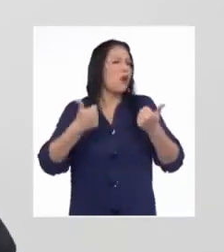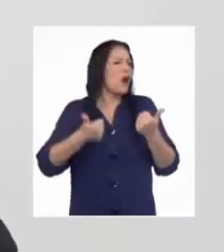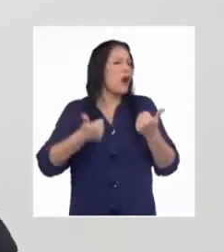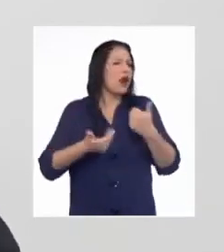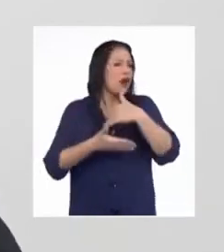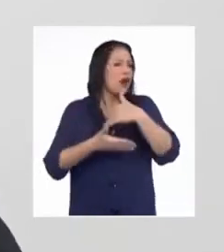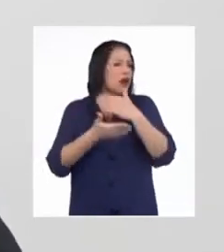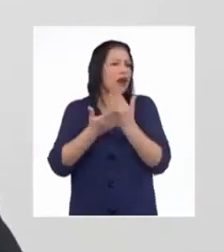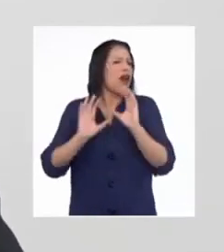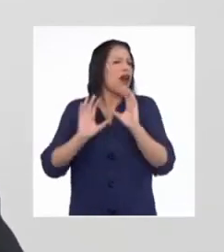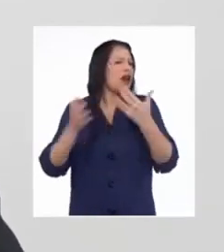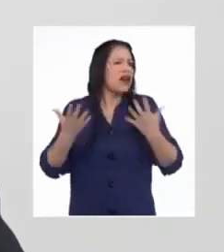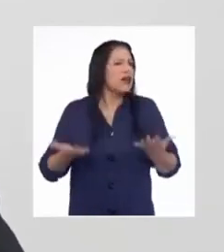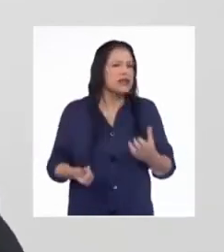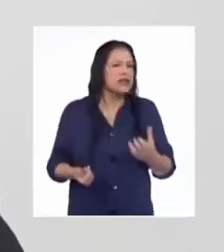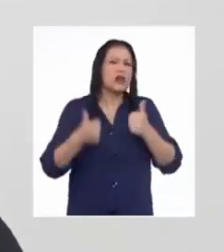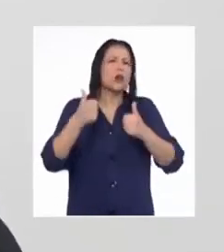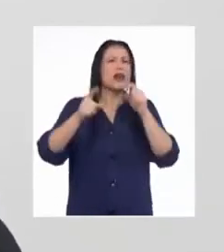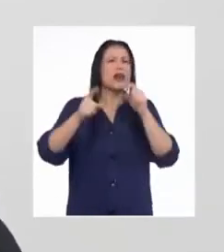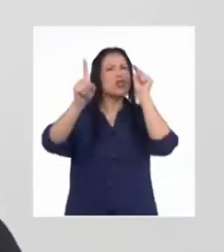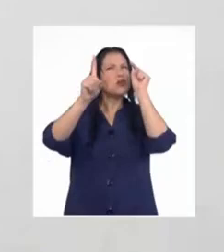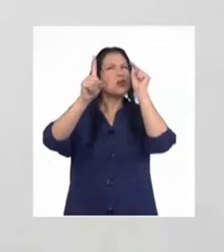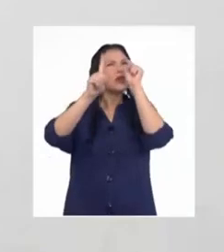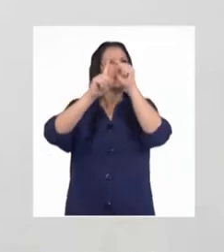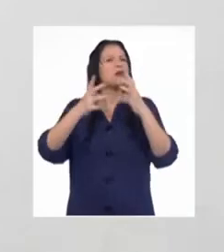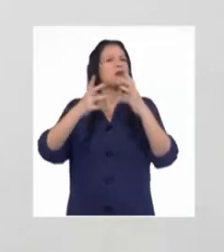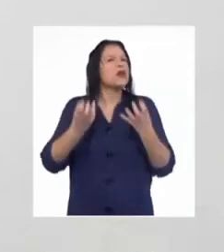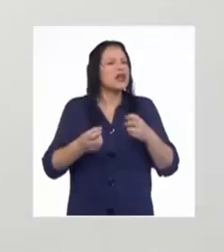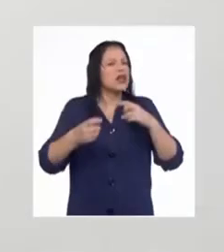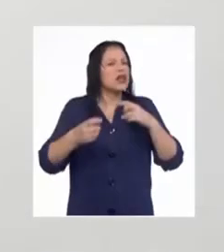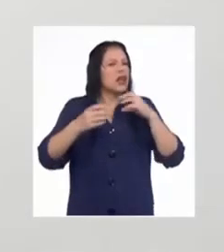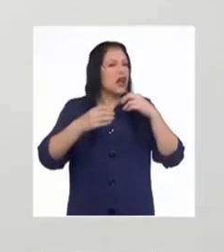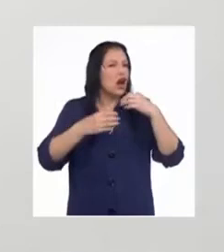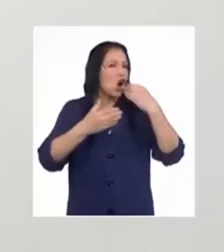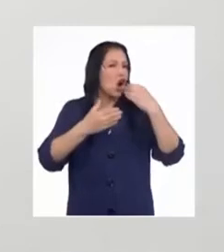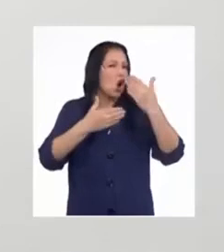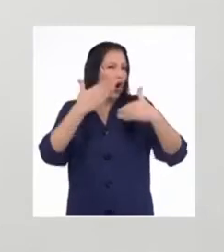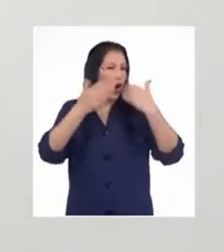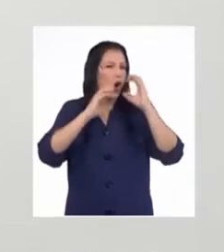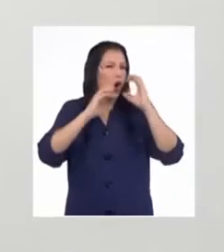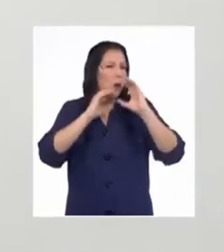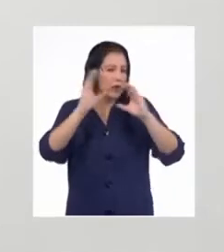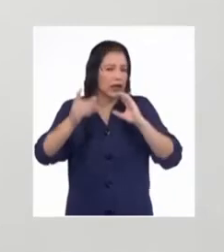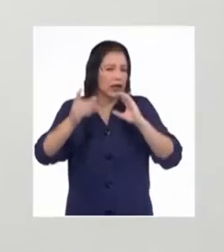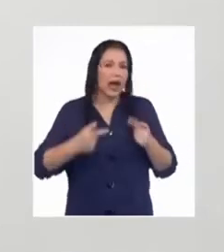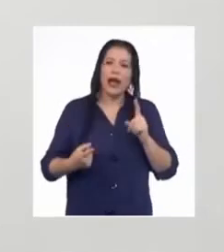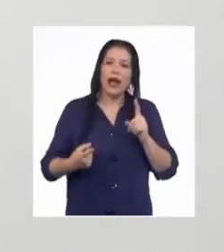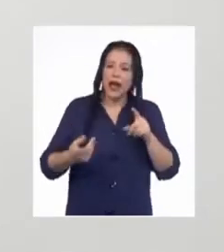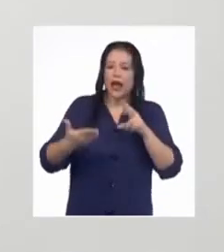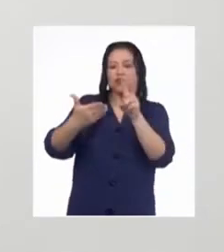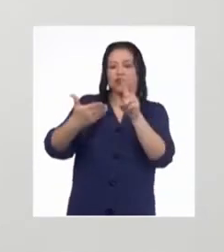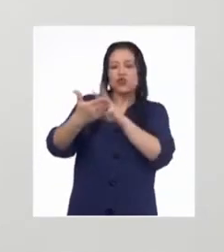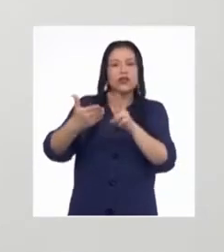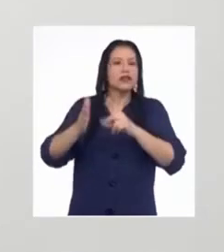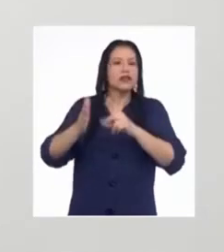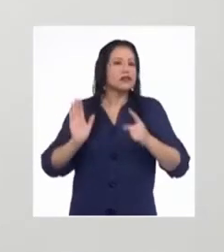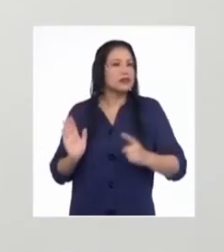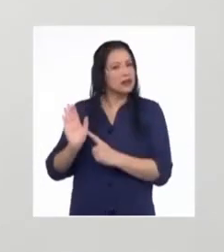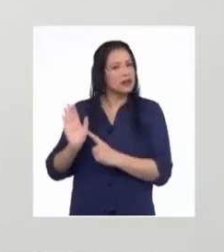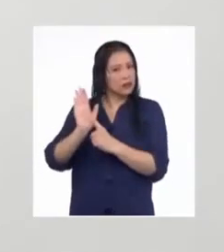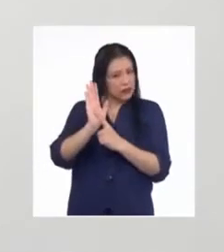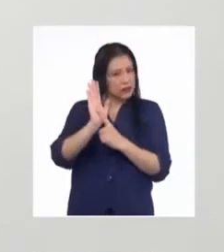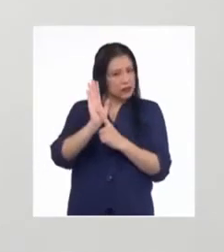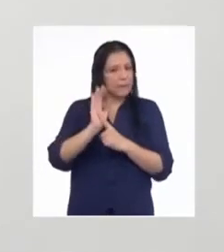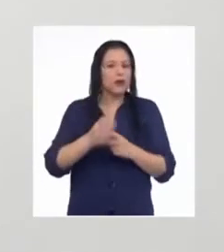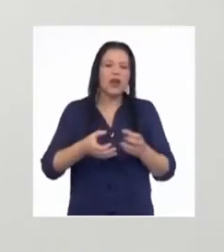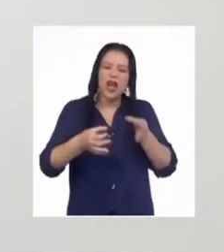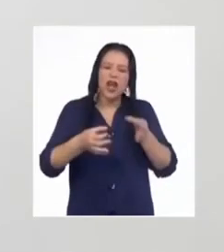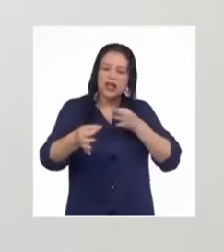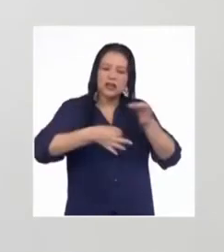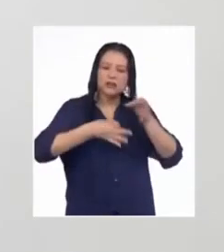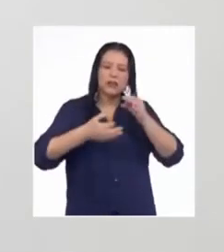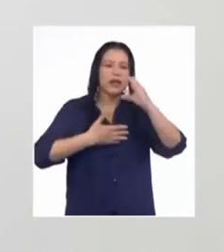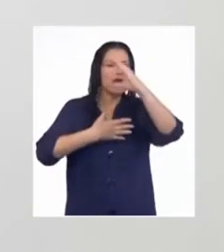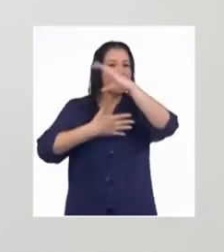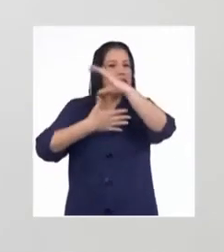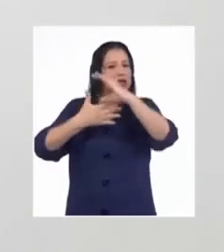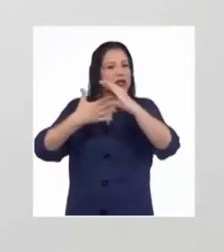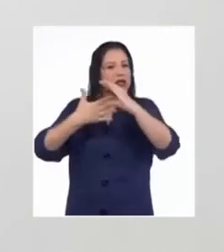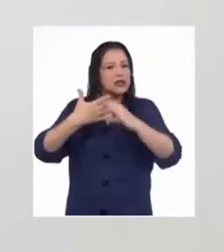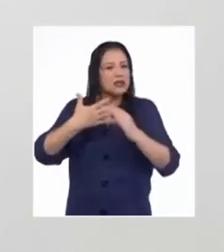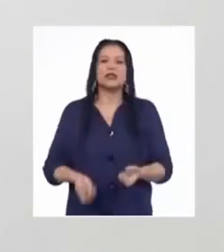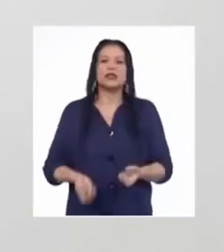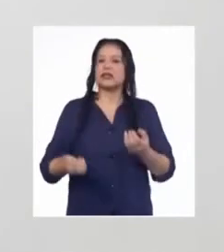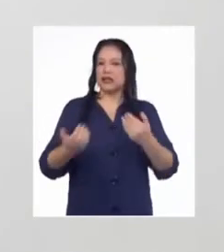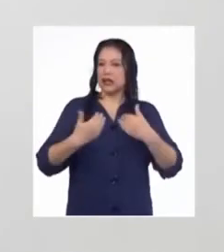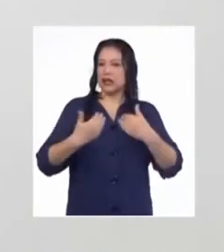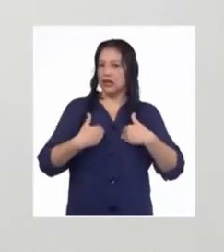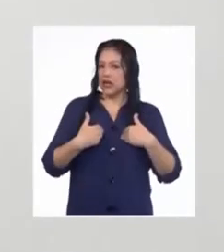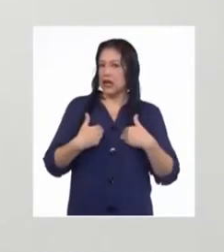la intención comunicativa del autor? Es un texto expositivo, ya que expone las características que deberían tener